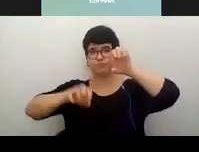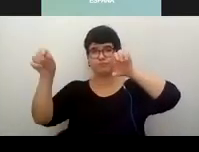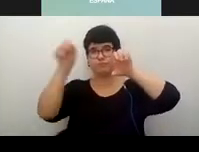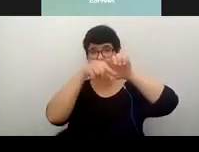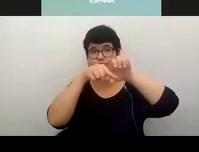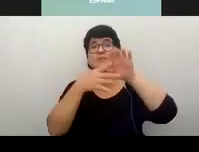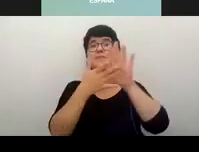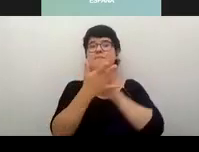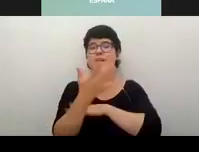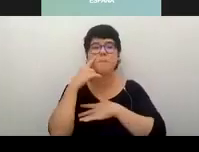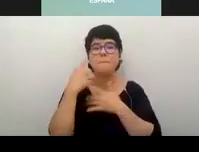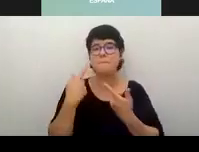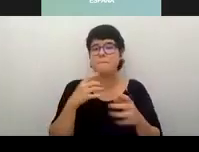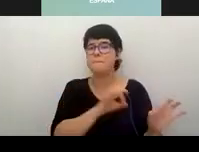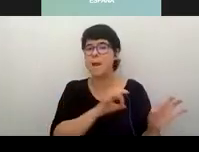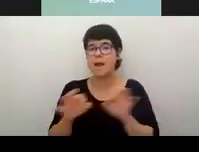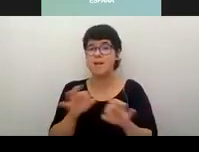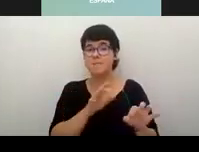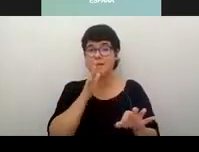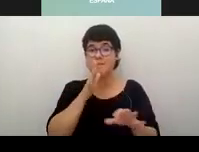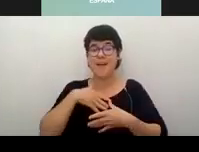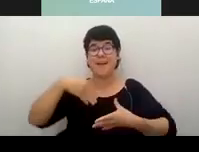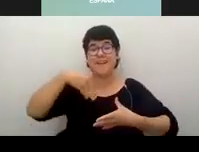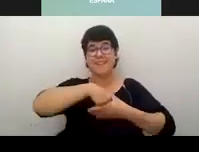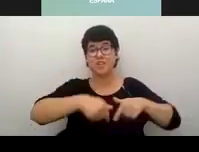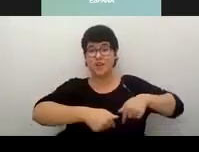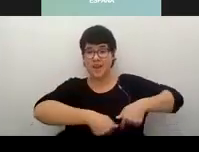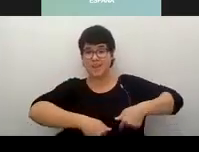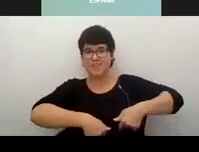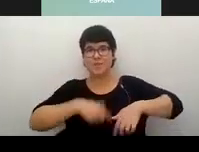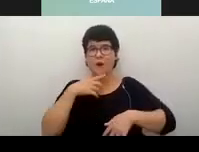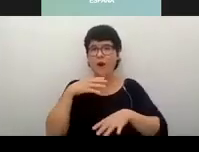los ácidos del estómago, por ejemplo, no destruyan esa cápsula y se carguen